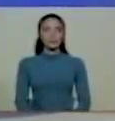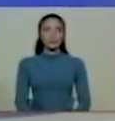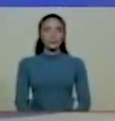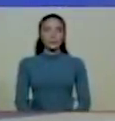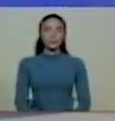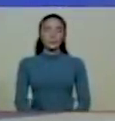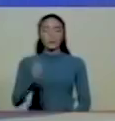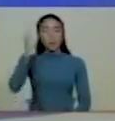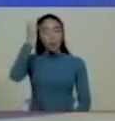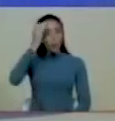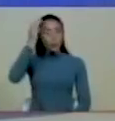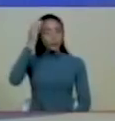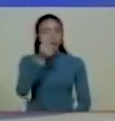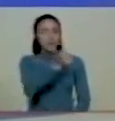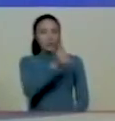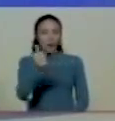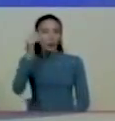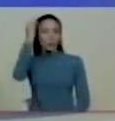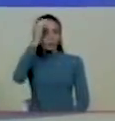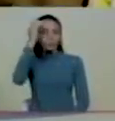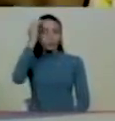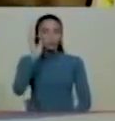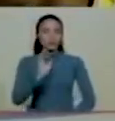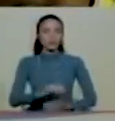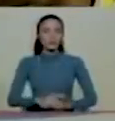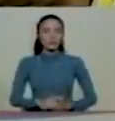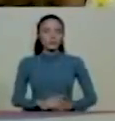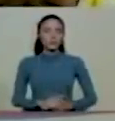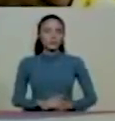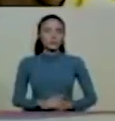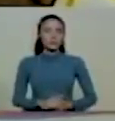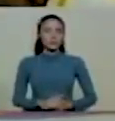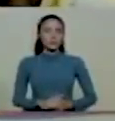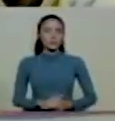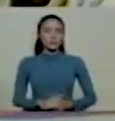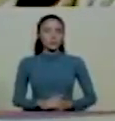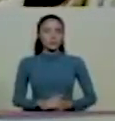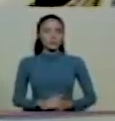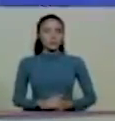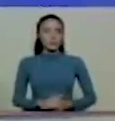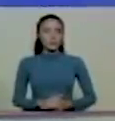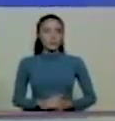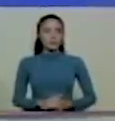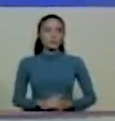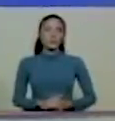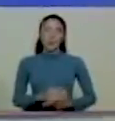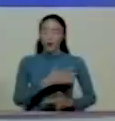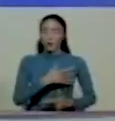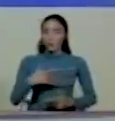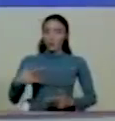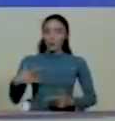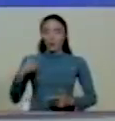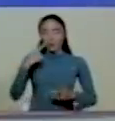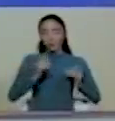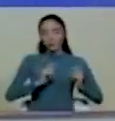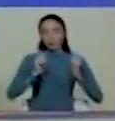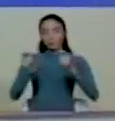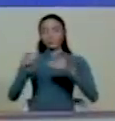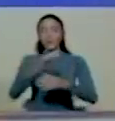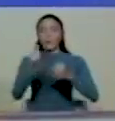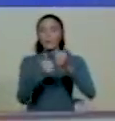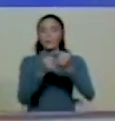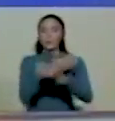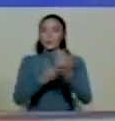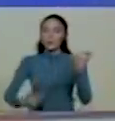en conciencia. Yo quiero hacer muy pronto, compañera vicepresidenta, le encargo a usted, y